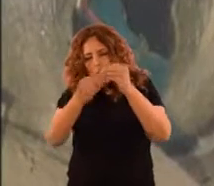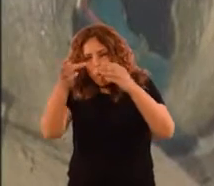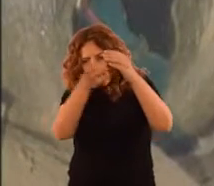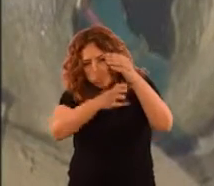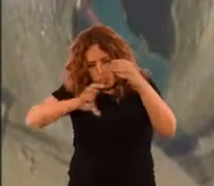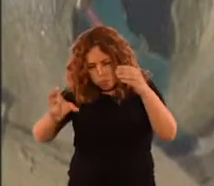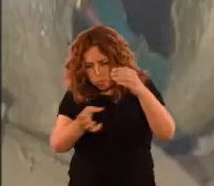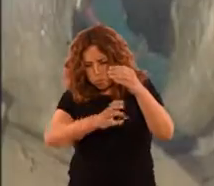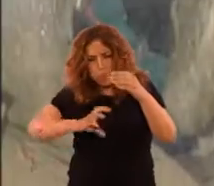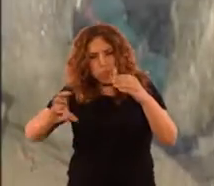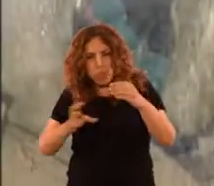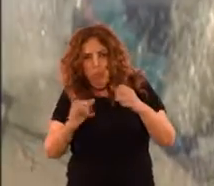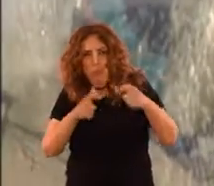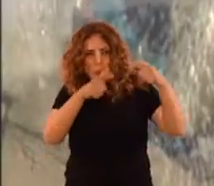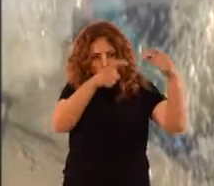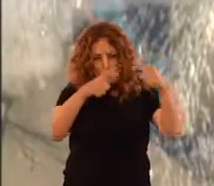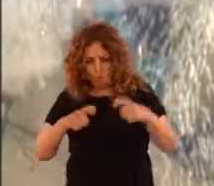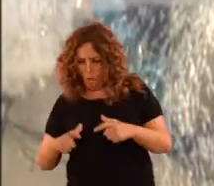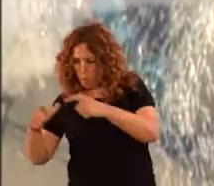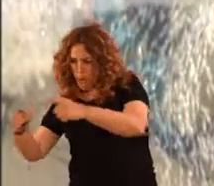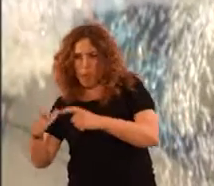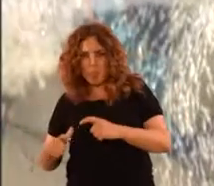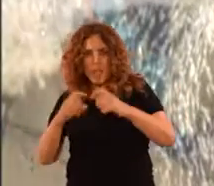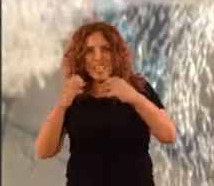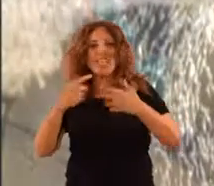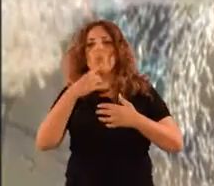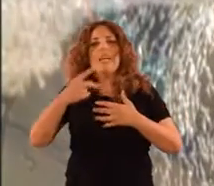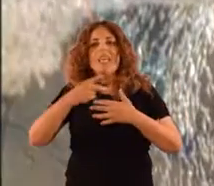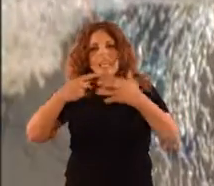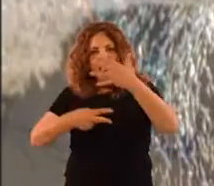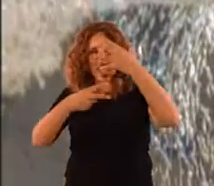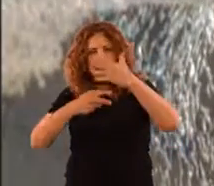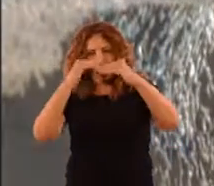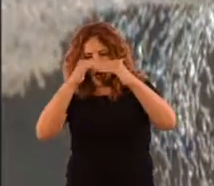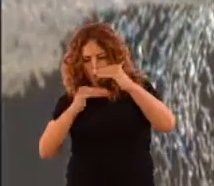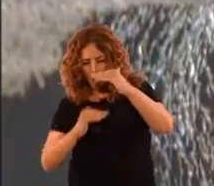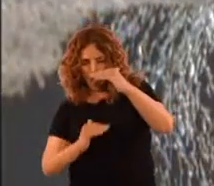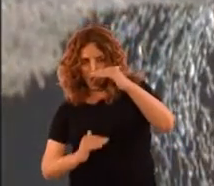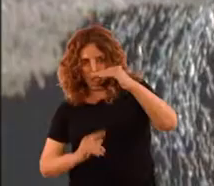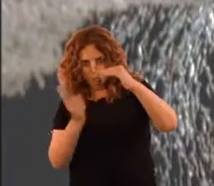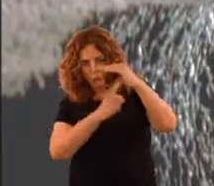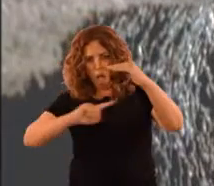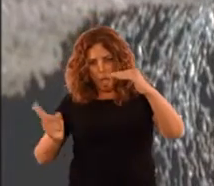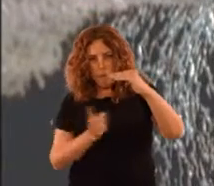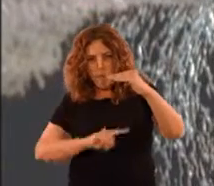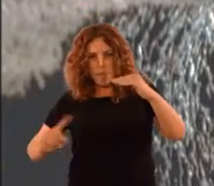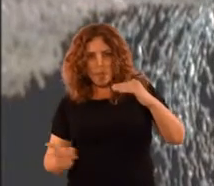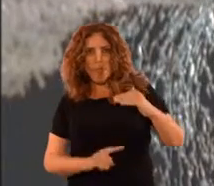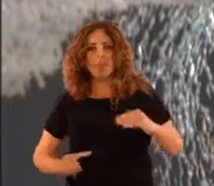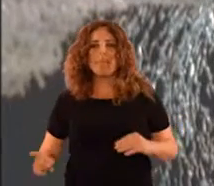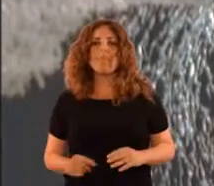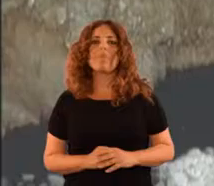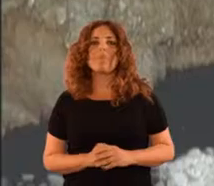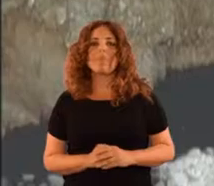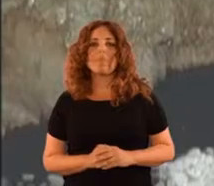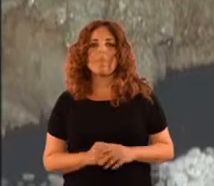de conductos y galerías superpuestos hasta en 7 niveles, y comunicados en su mayor parte.